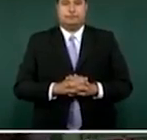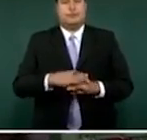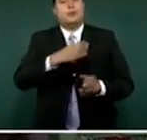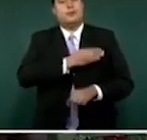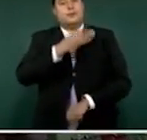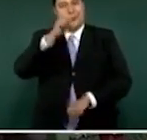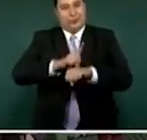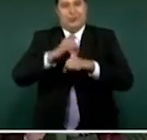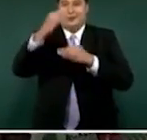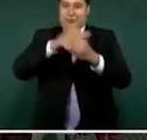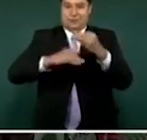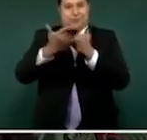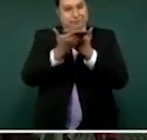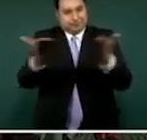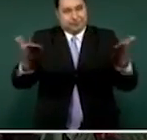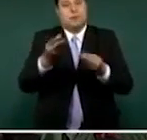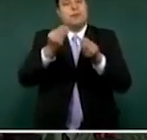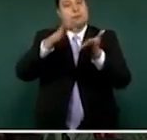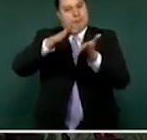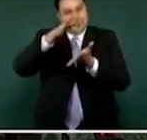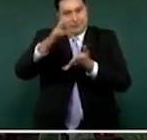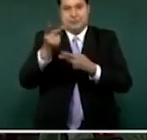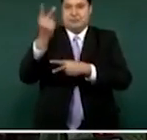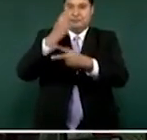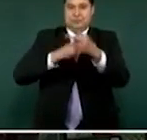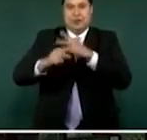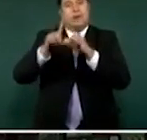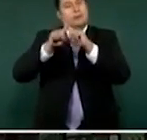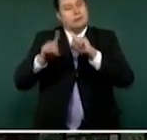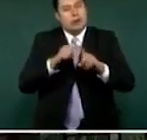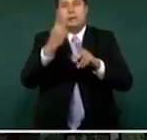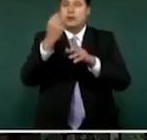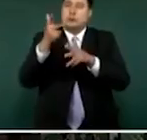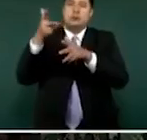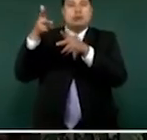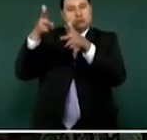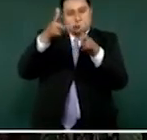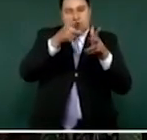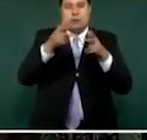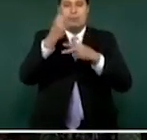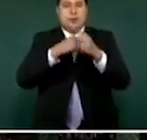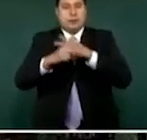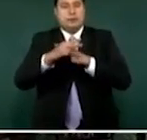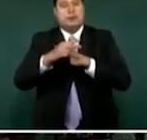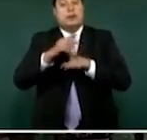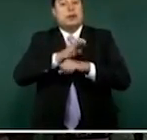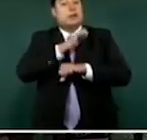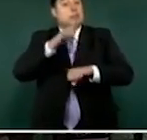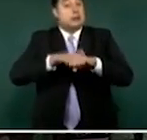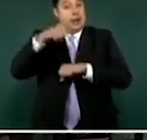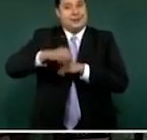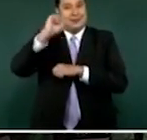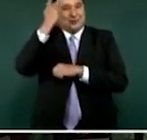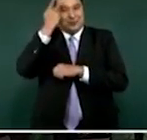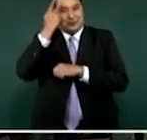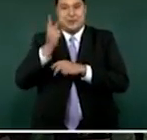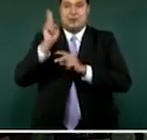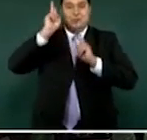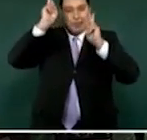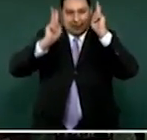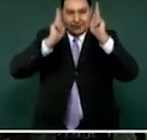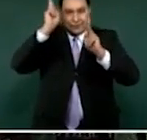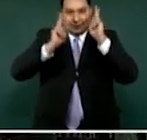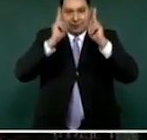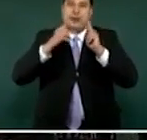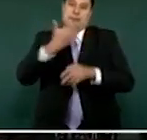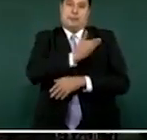Muy buenos días a todos. Agradezco la presencia de todos los medios de comunicación y en especial el día de hoy en San Luis Potosí la visita